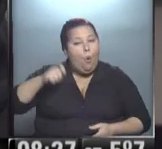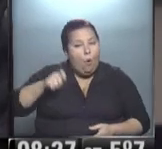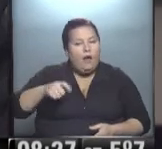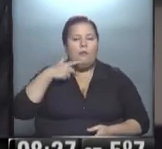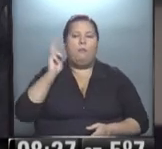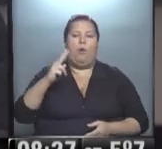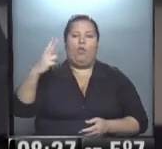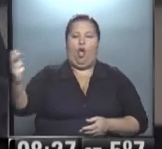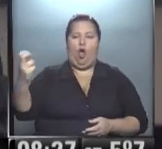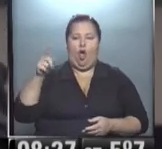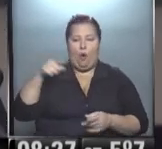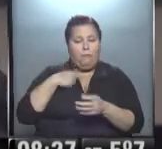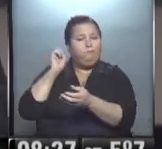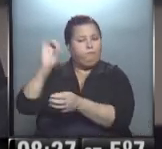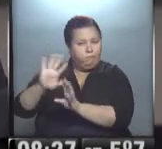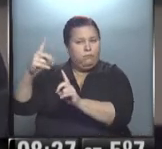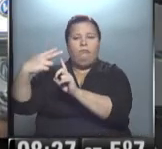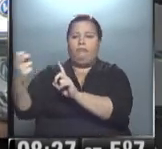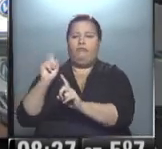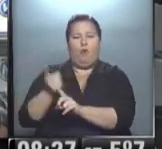impide poder cobrar el dinero que ya está depositado